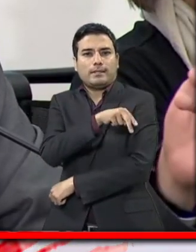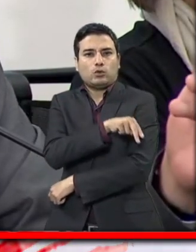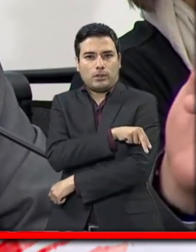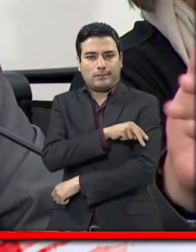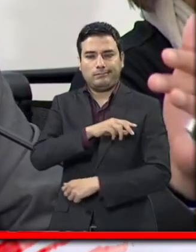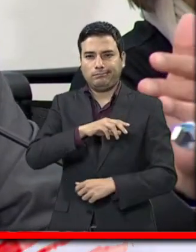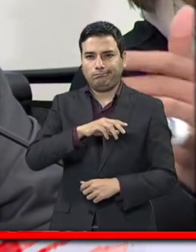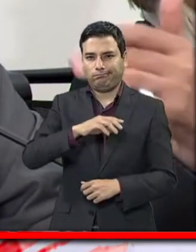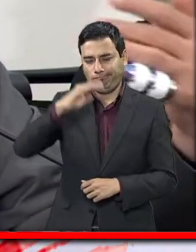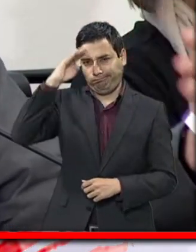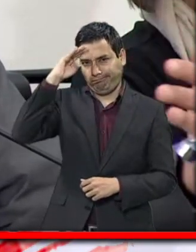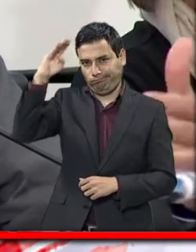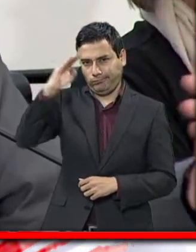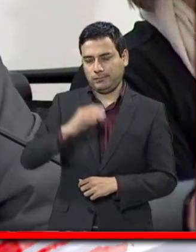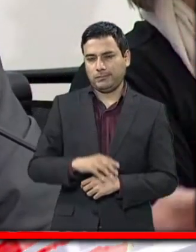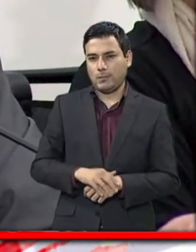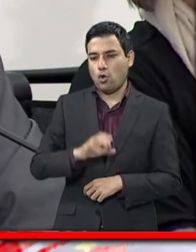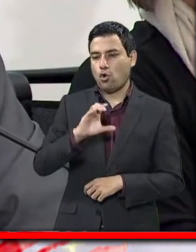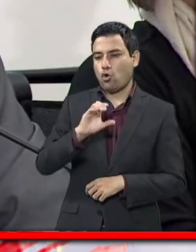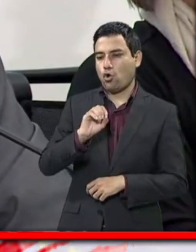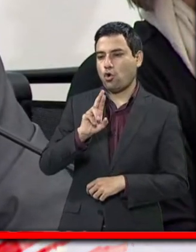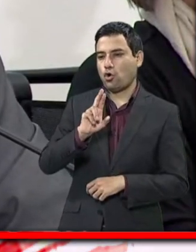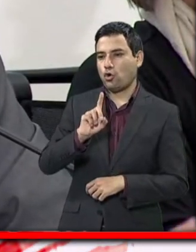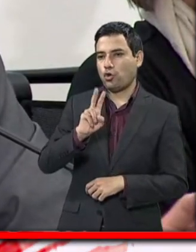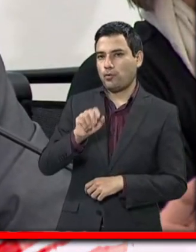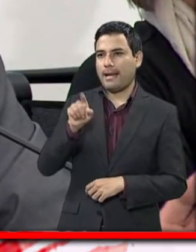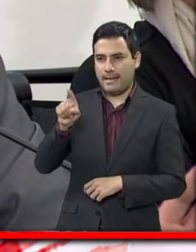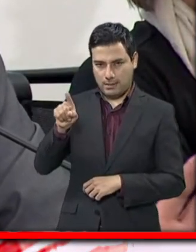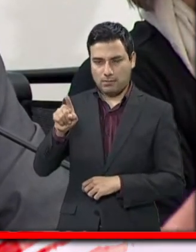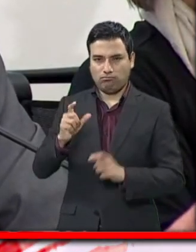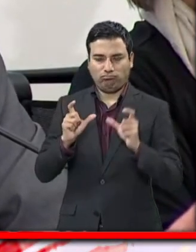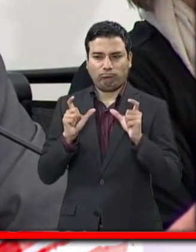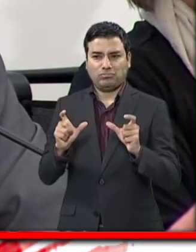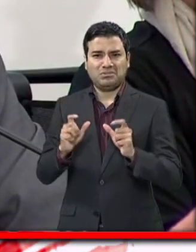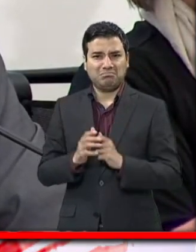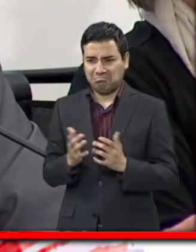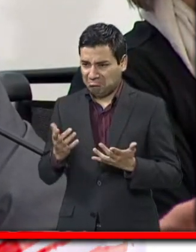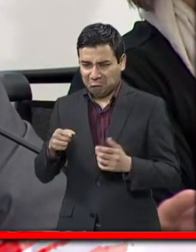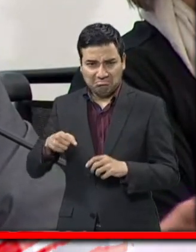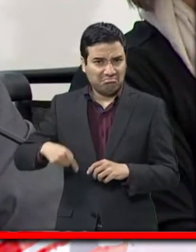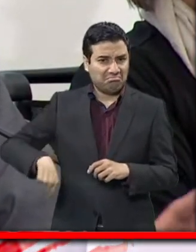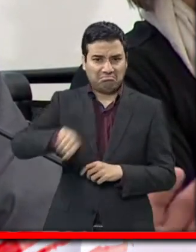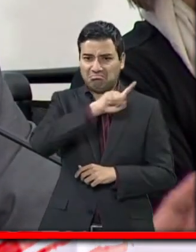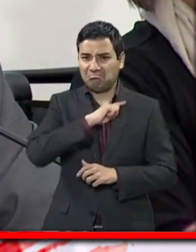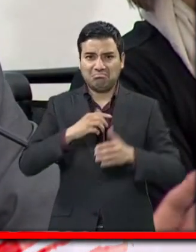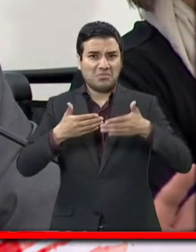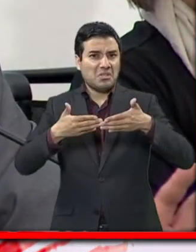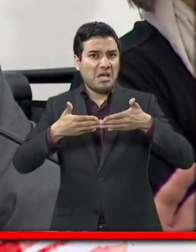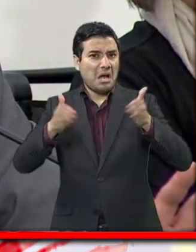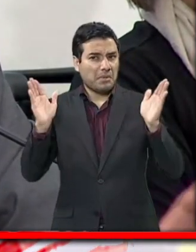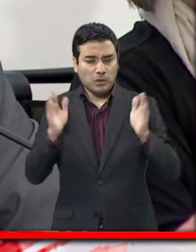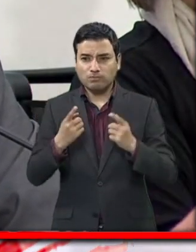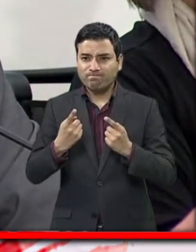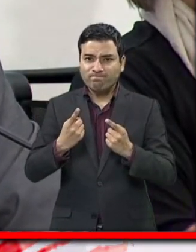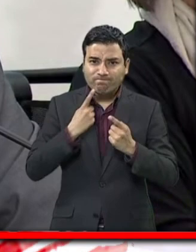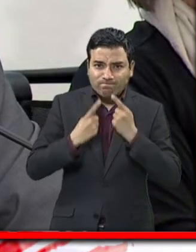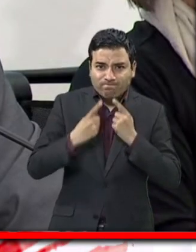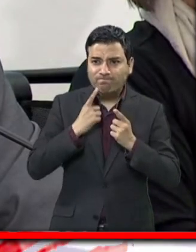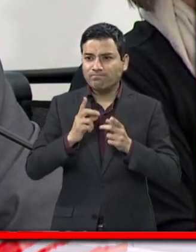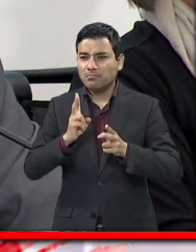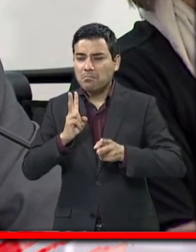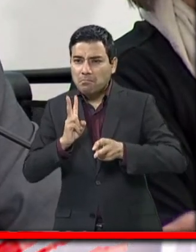que general Córdoba pues generar a las condiciones para que esto pero estamos abiertos a cualquier petición de